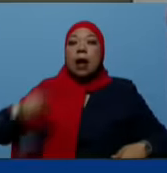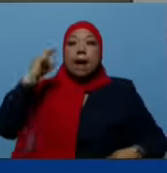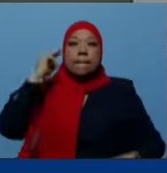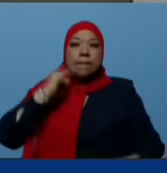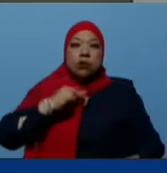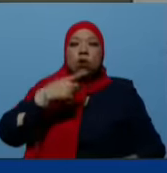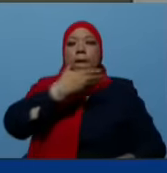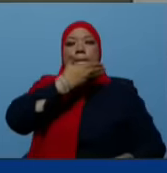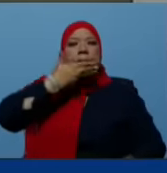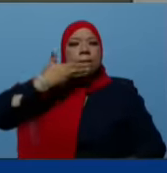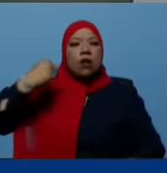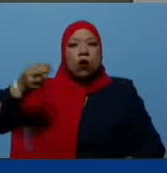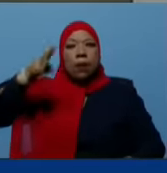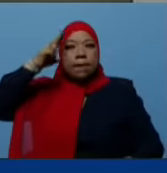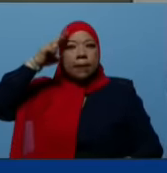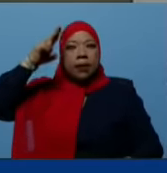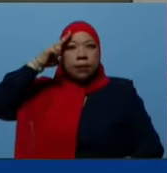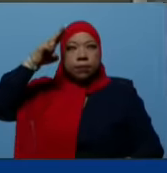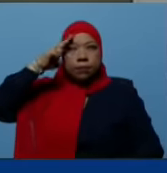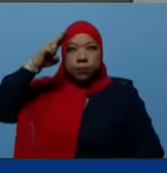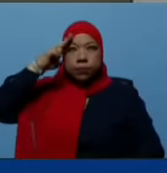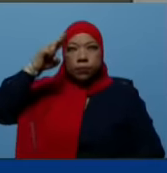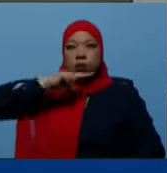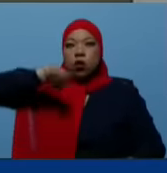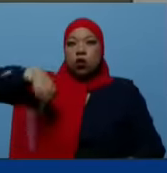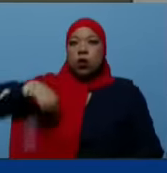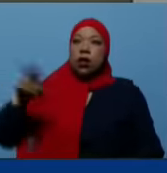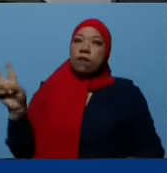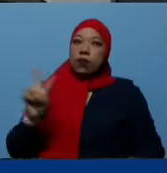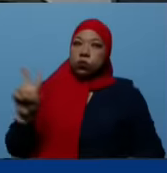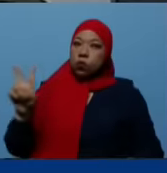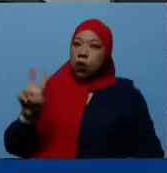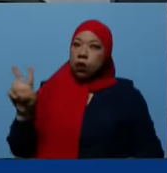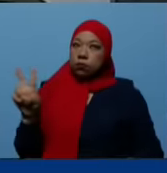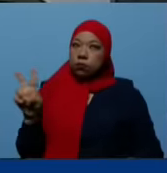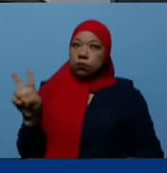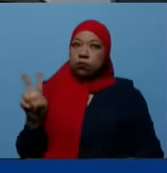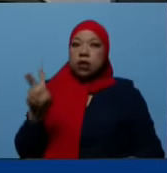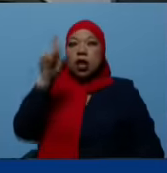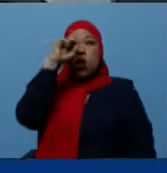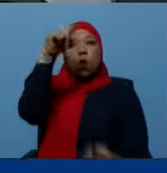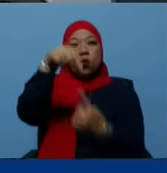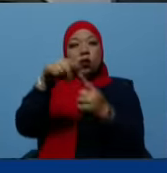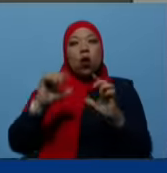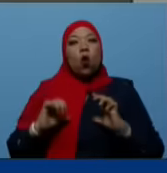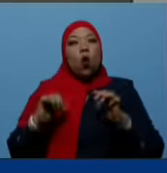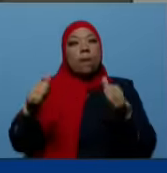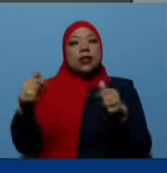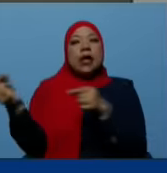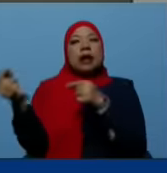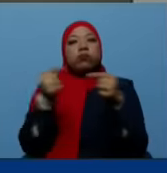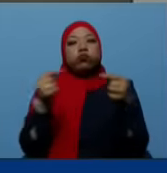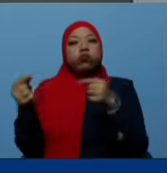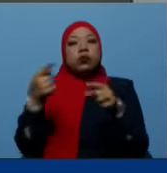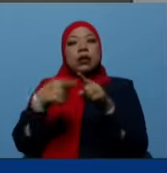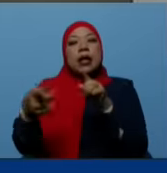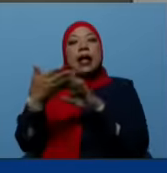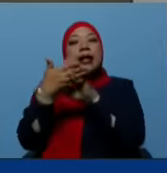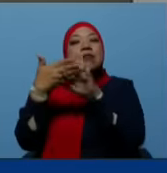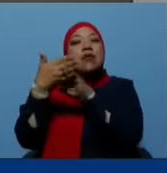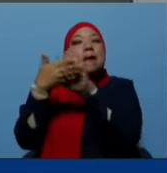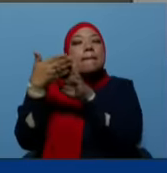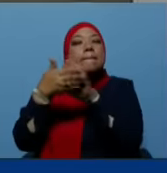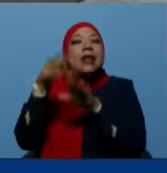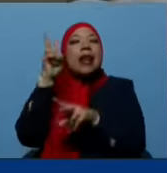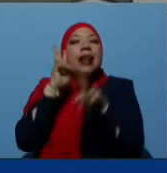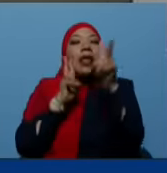gracias a las mejores mentes de nuestro país, se logró empezar a disipar el virus,